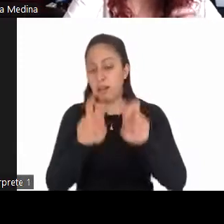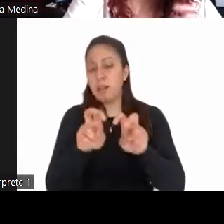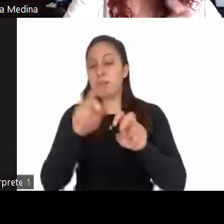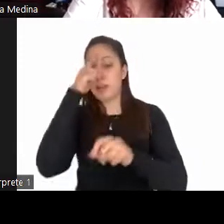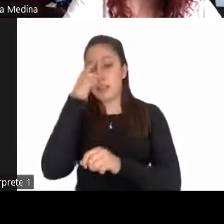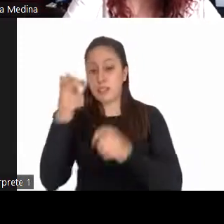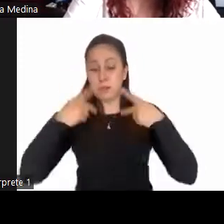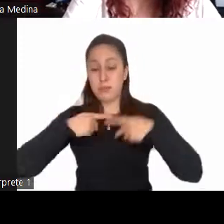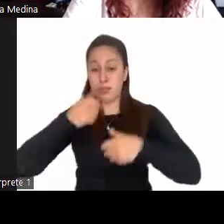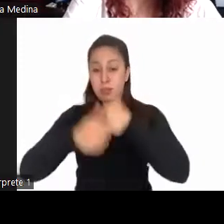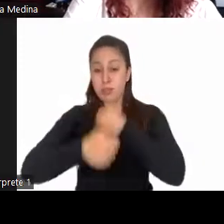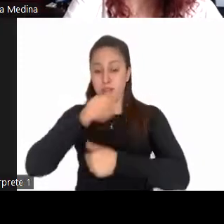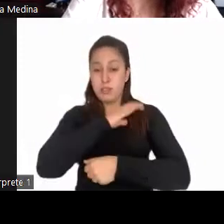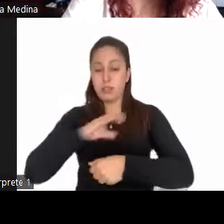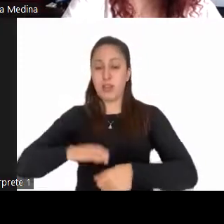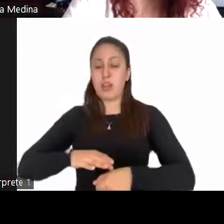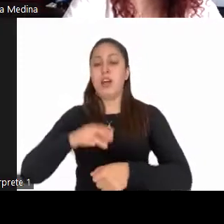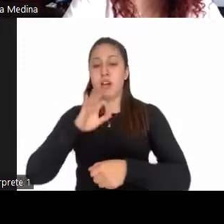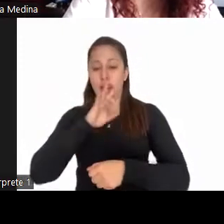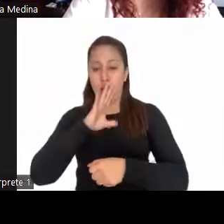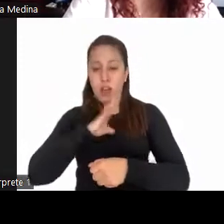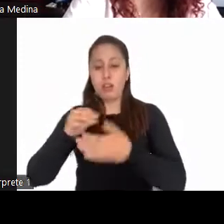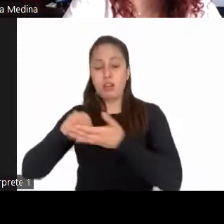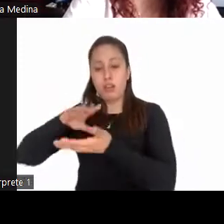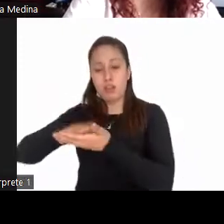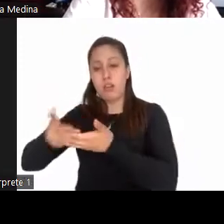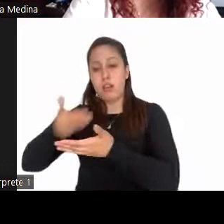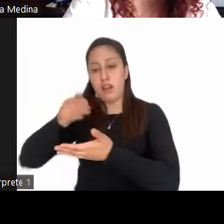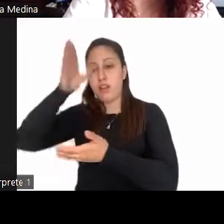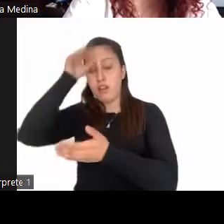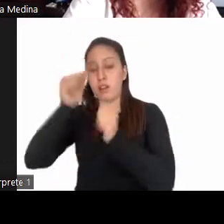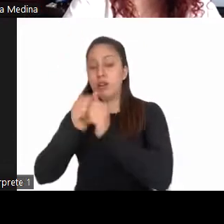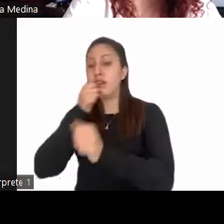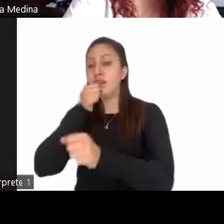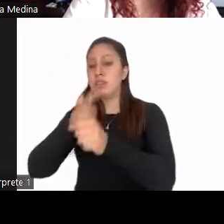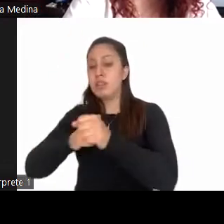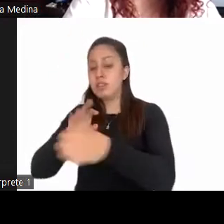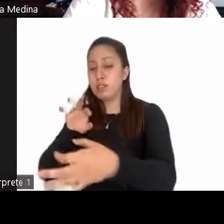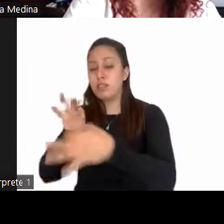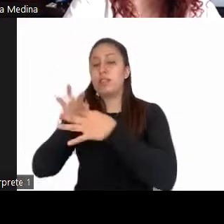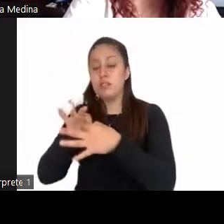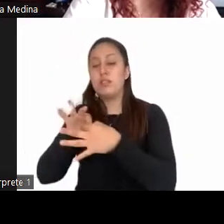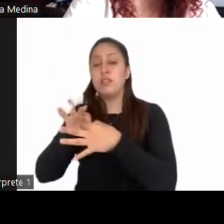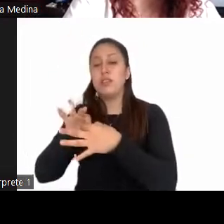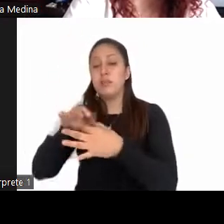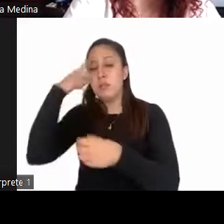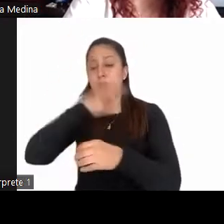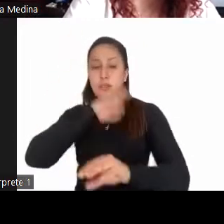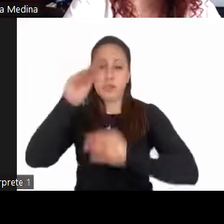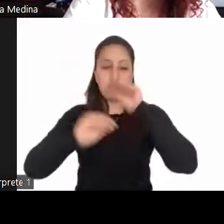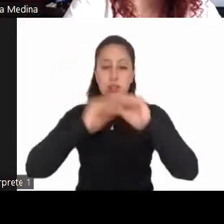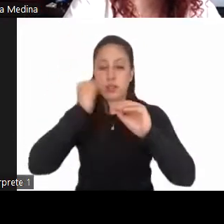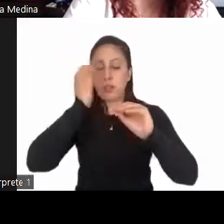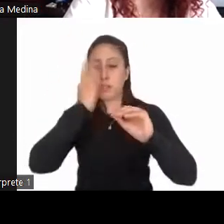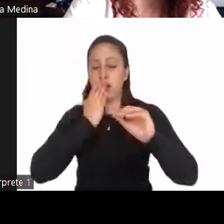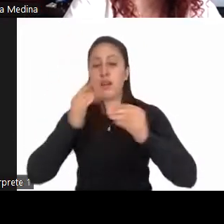candidatas deben celebrar un previo convenio con las autoridades correspondientes a fin de colocar propaganda electoral en el mobiliario